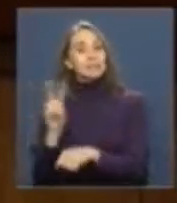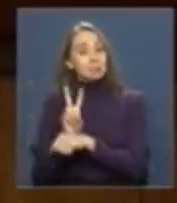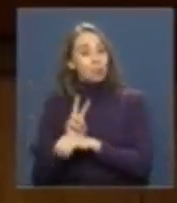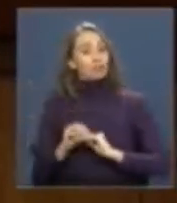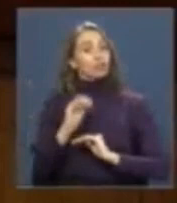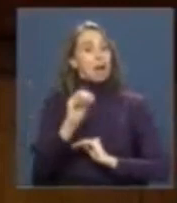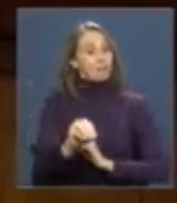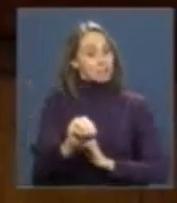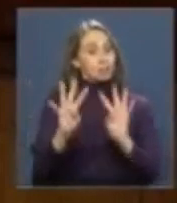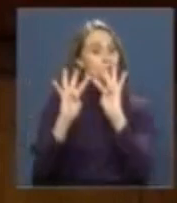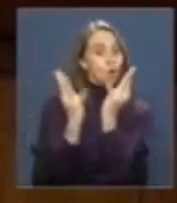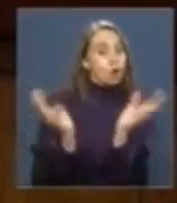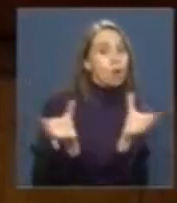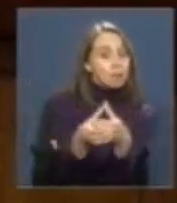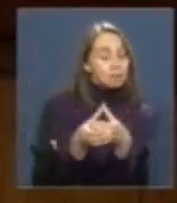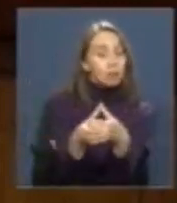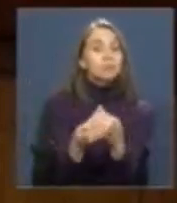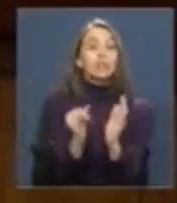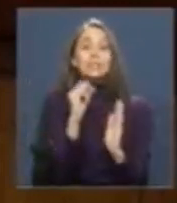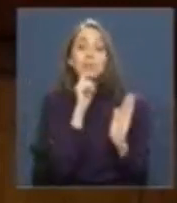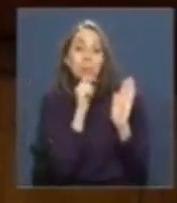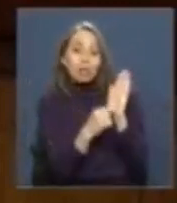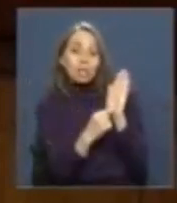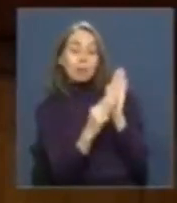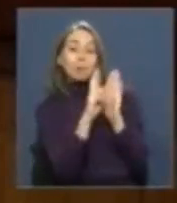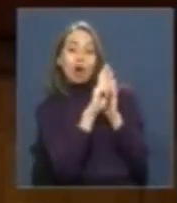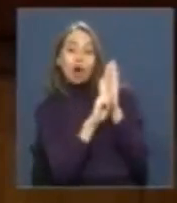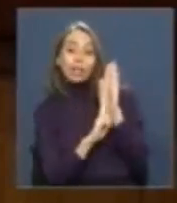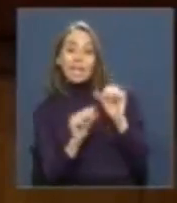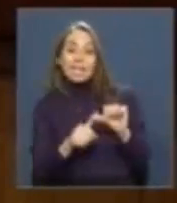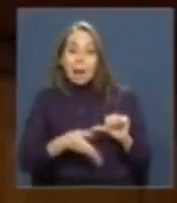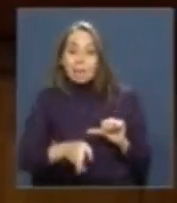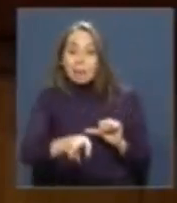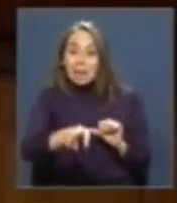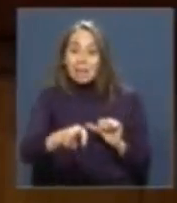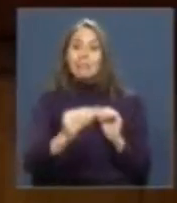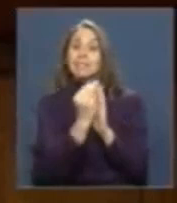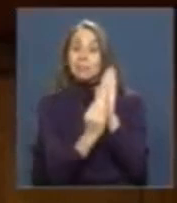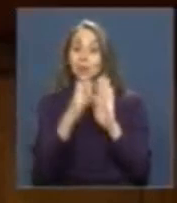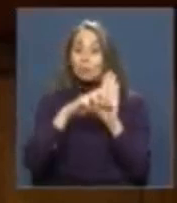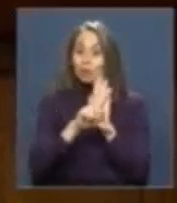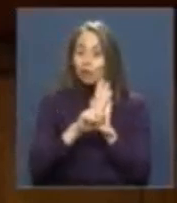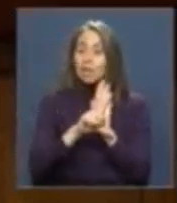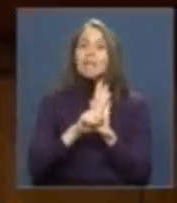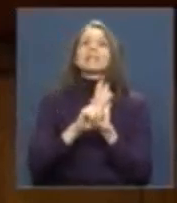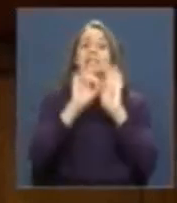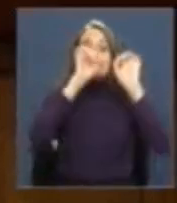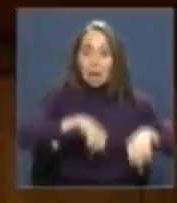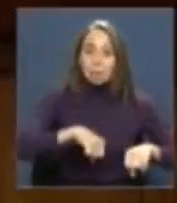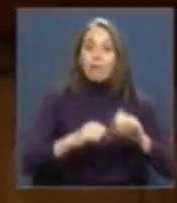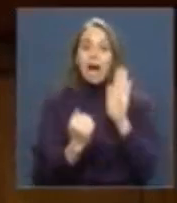propuesta que la aprobación de las reglas permanentes del proyecto y el rechazo de su artículo transitorio